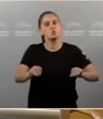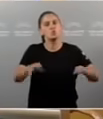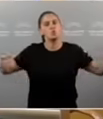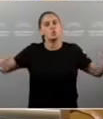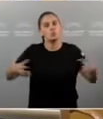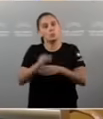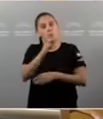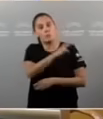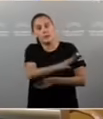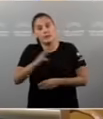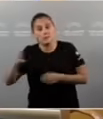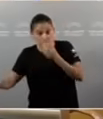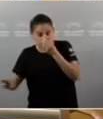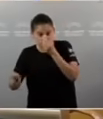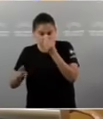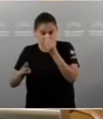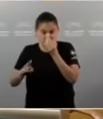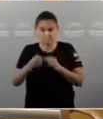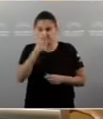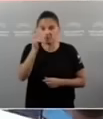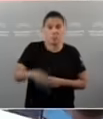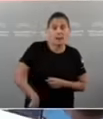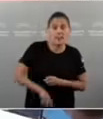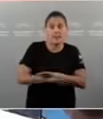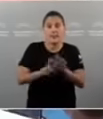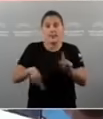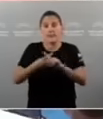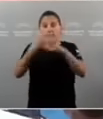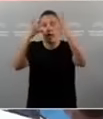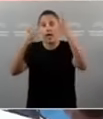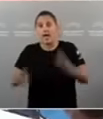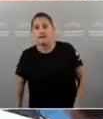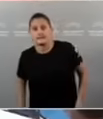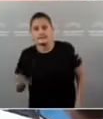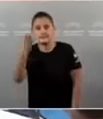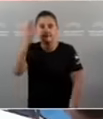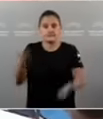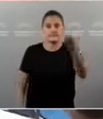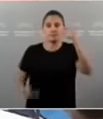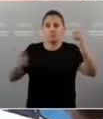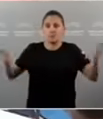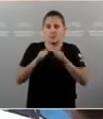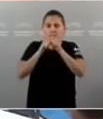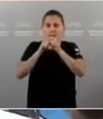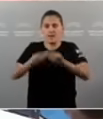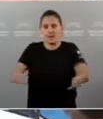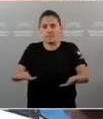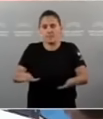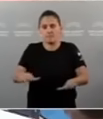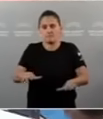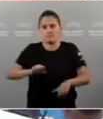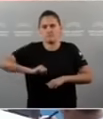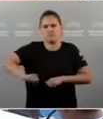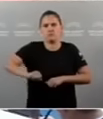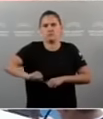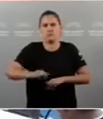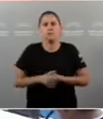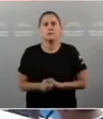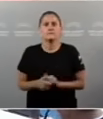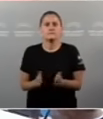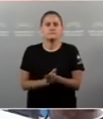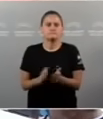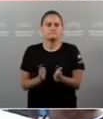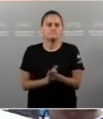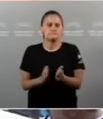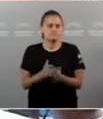Partido Popular, fume, varilla e kilos de propaganda fogueteira.